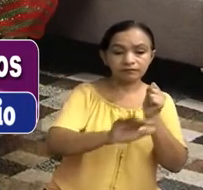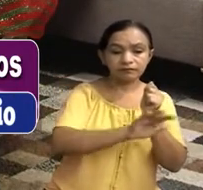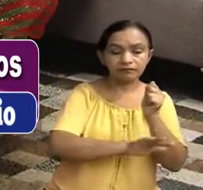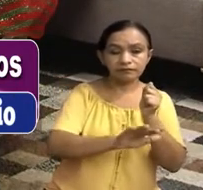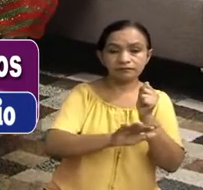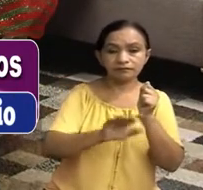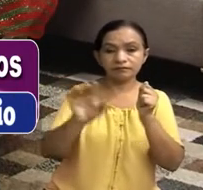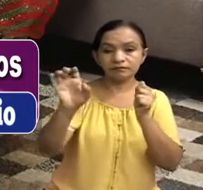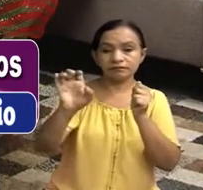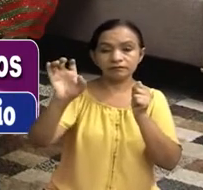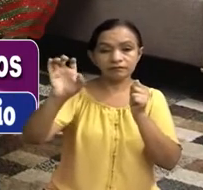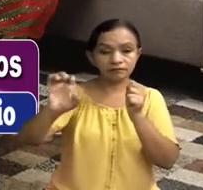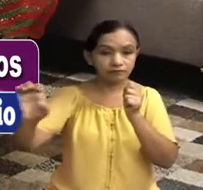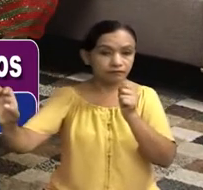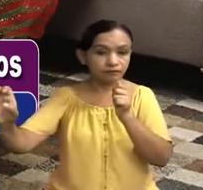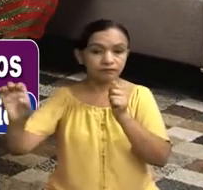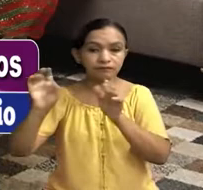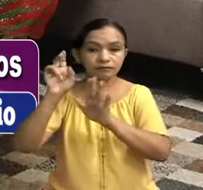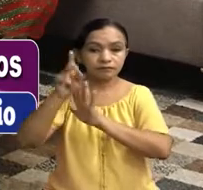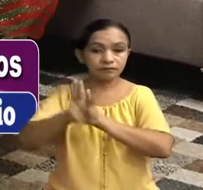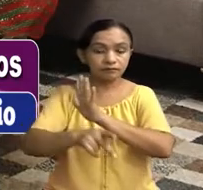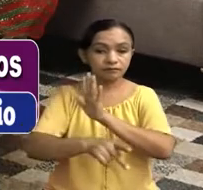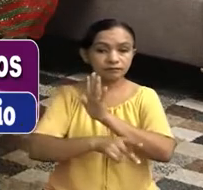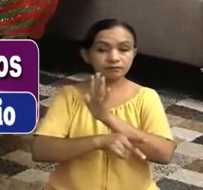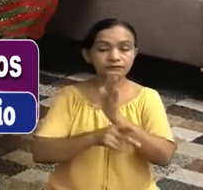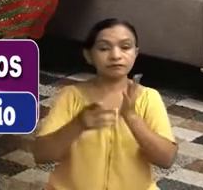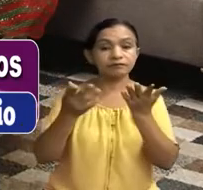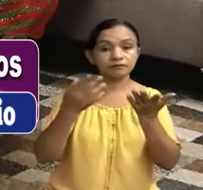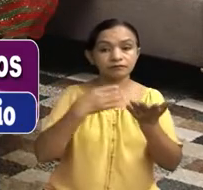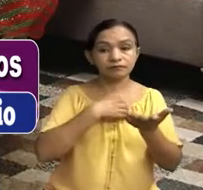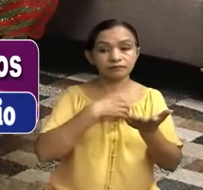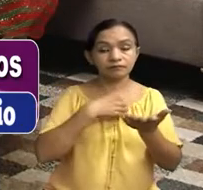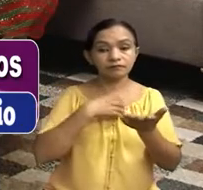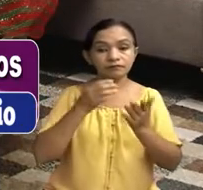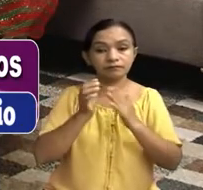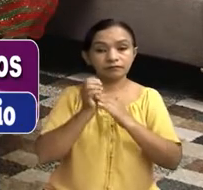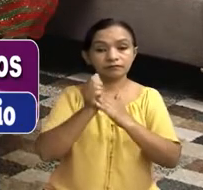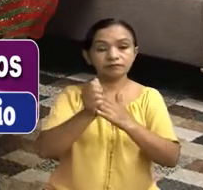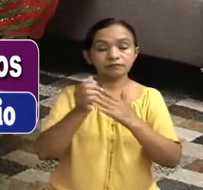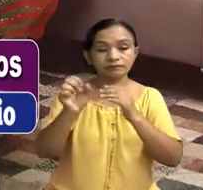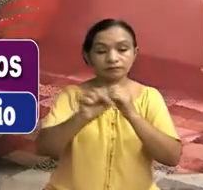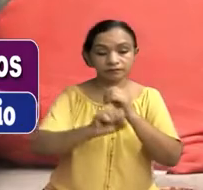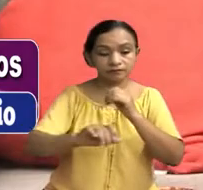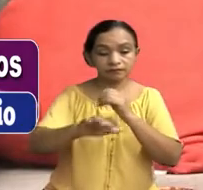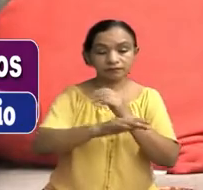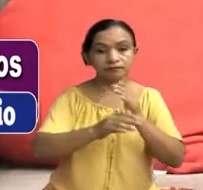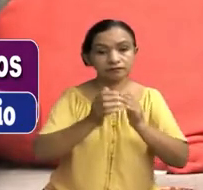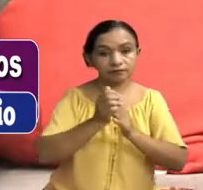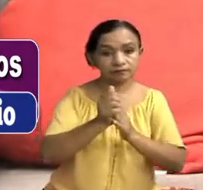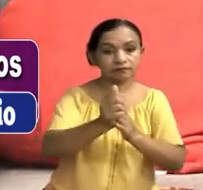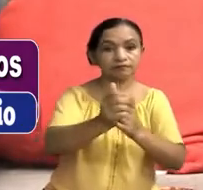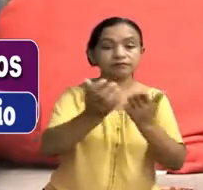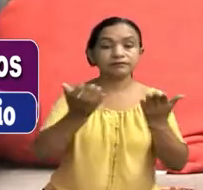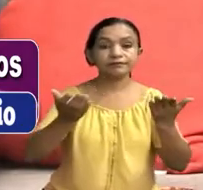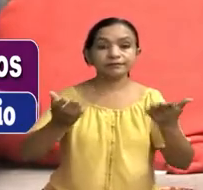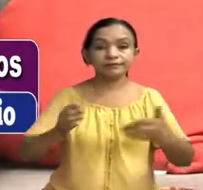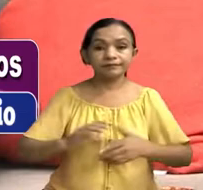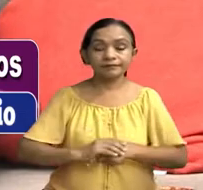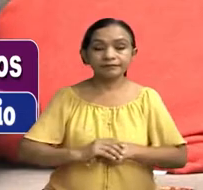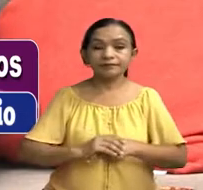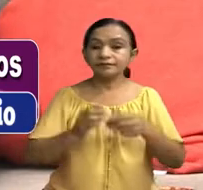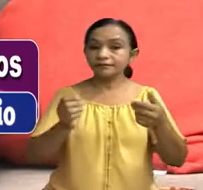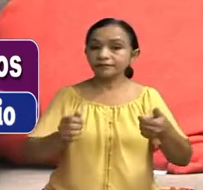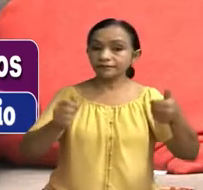sino en otras partes del mundo. Claro. Que triunfaron naciones y que conducente hacia el socialismo. Entonces, un poco para